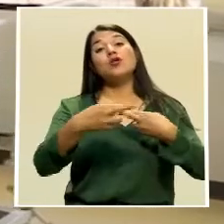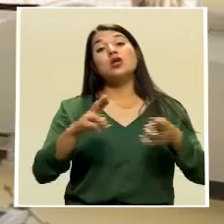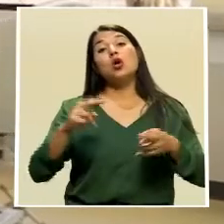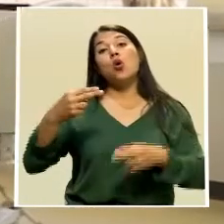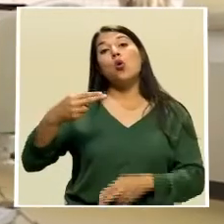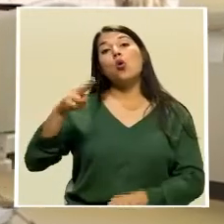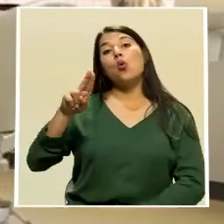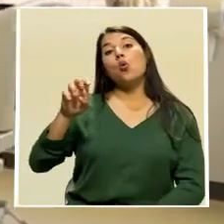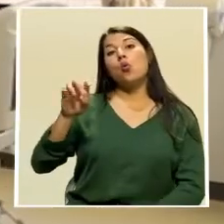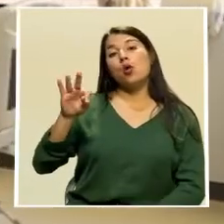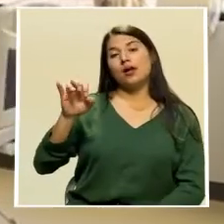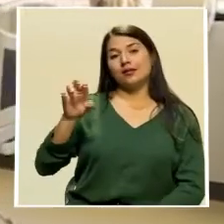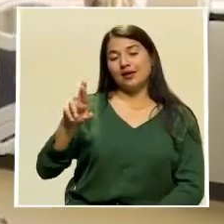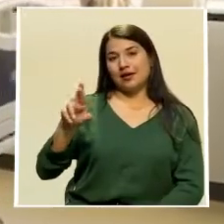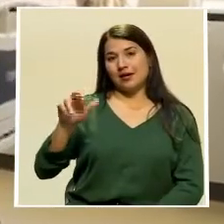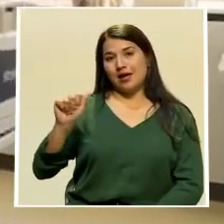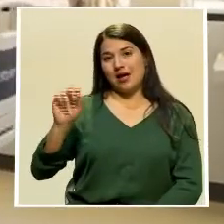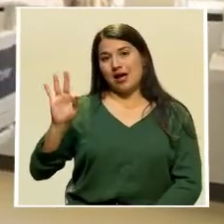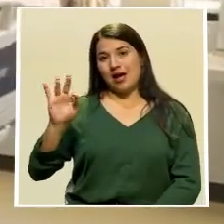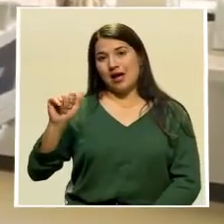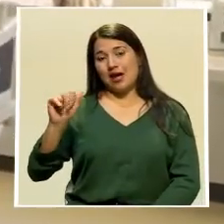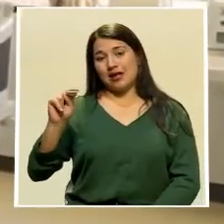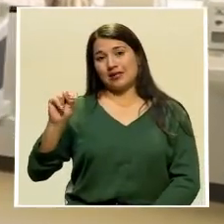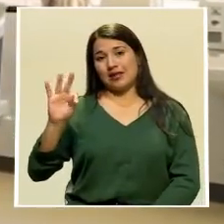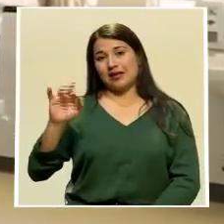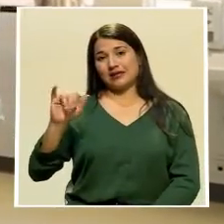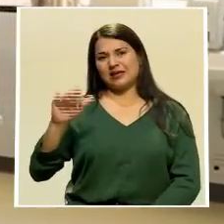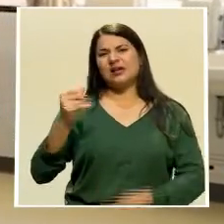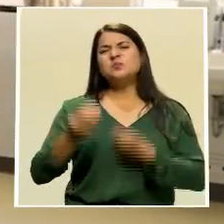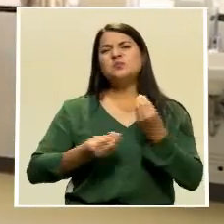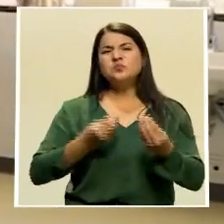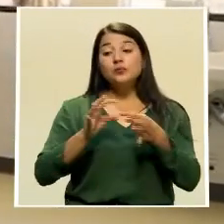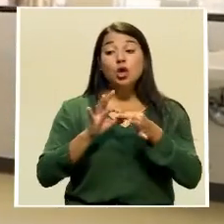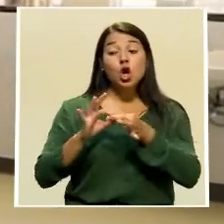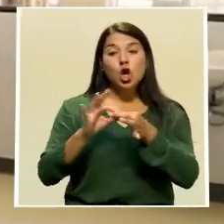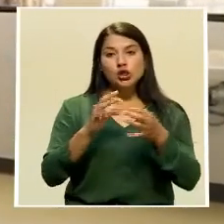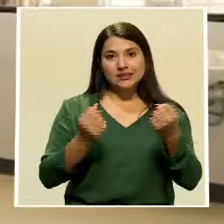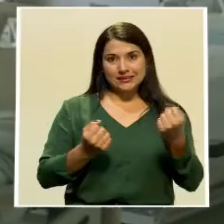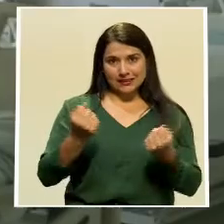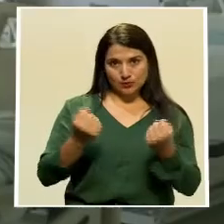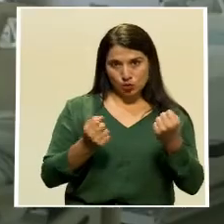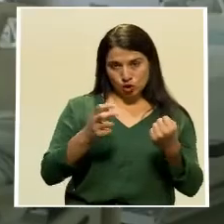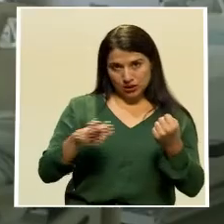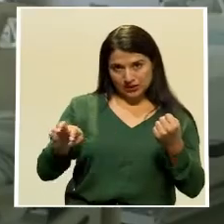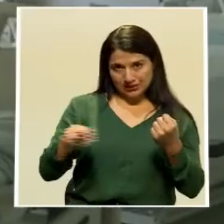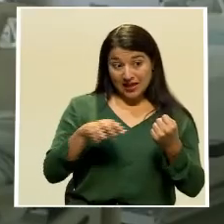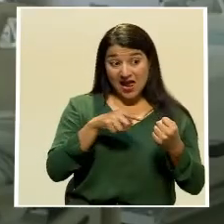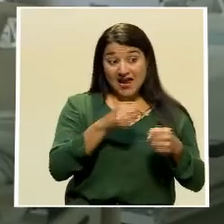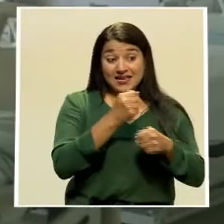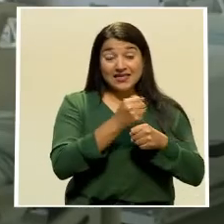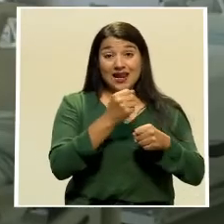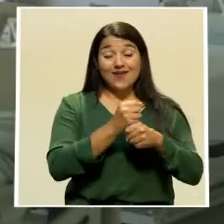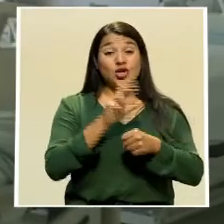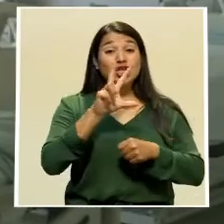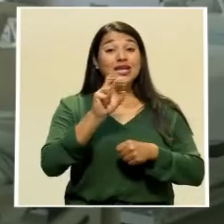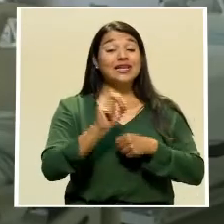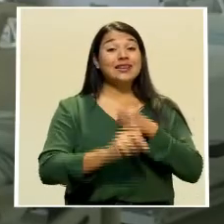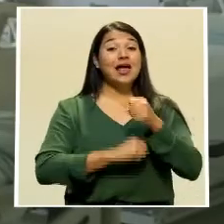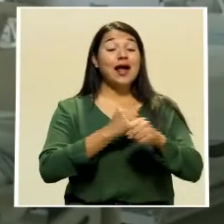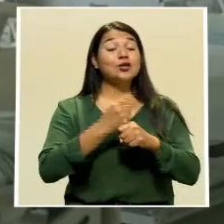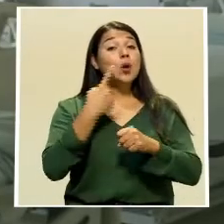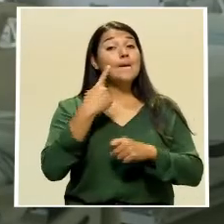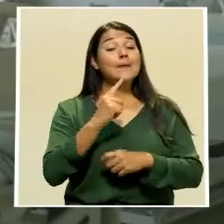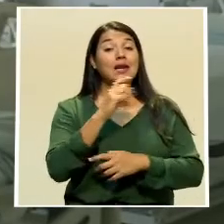Atlántica como coordinador de transportes. El funcionario laboró por más de 30 años para la Caja y